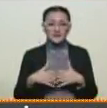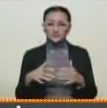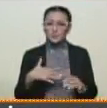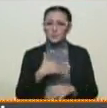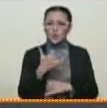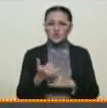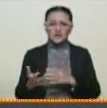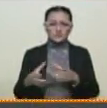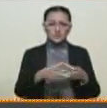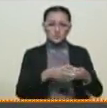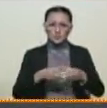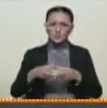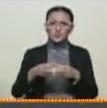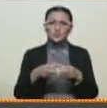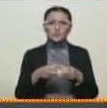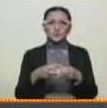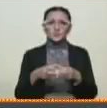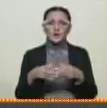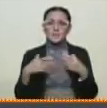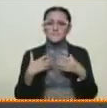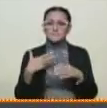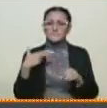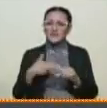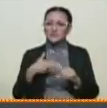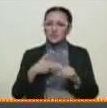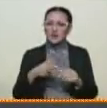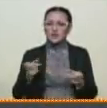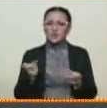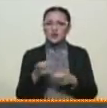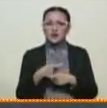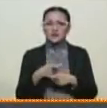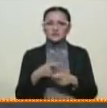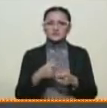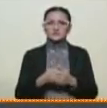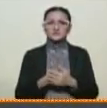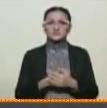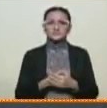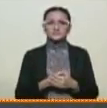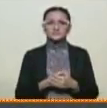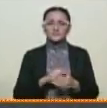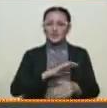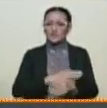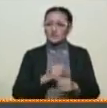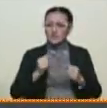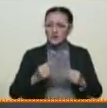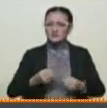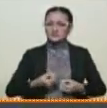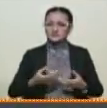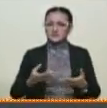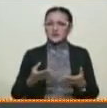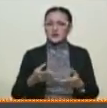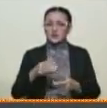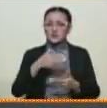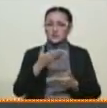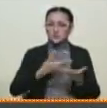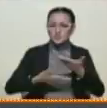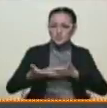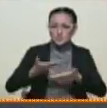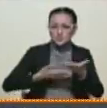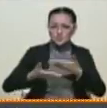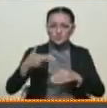proyectos conjuntos, el campo petrolero, gasífero, retomar con fuerza la cooperación